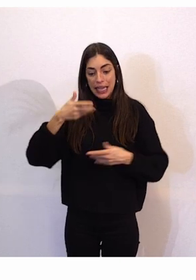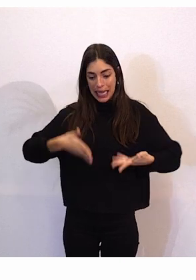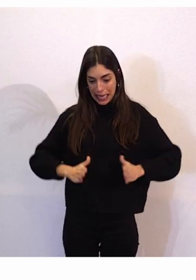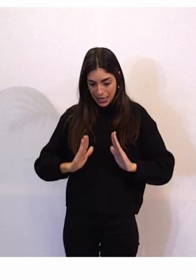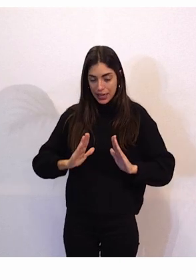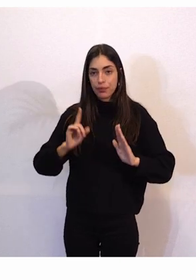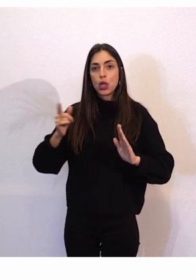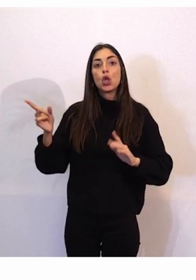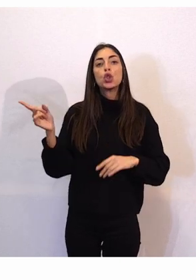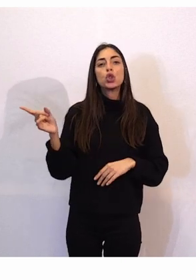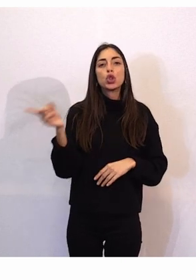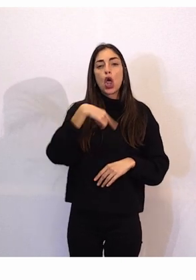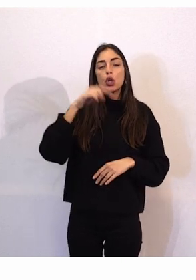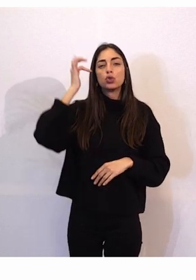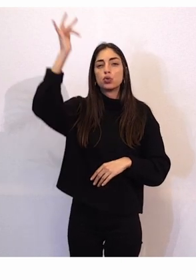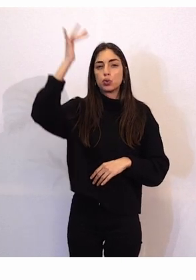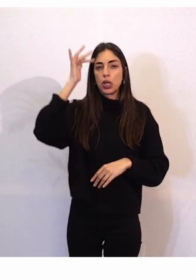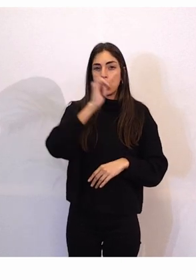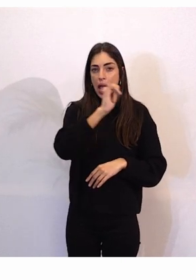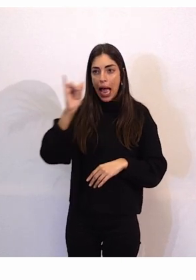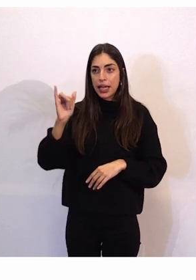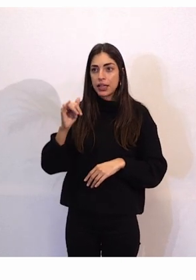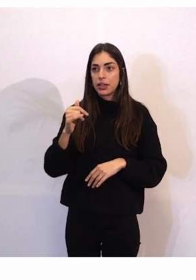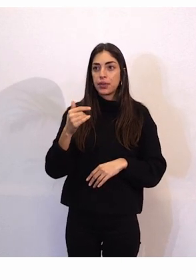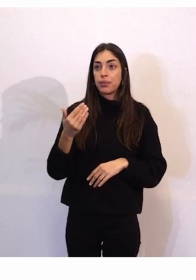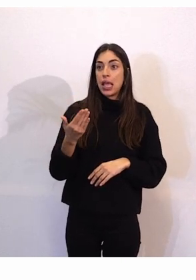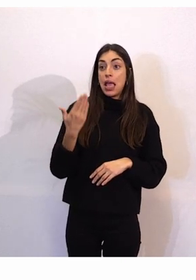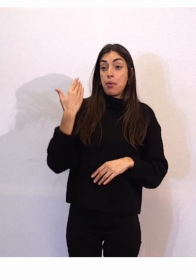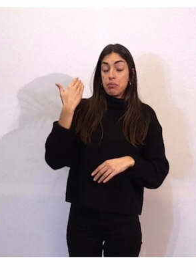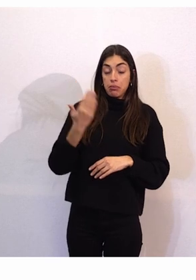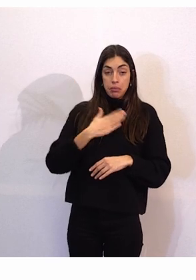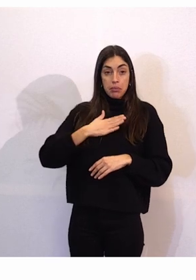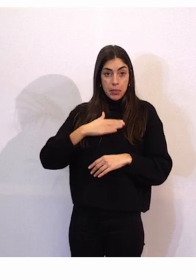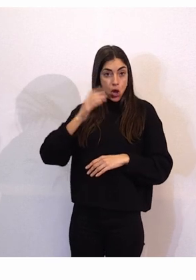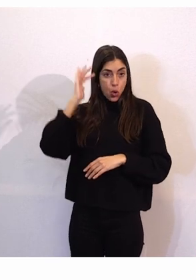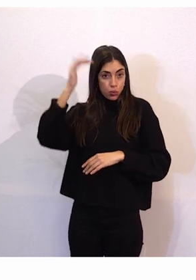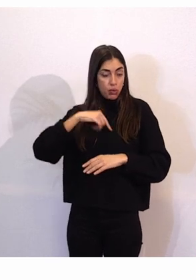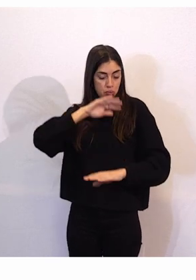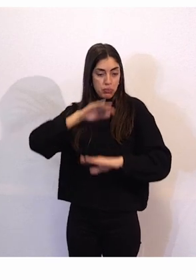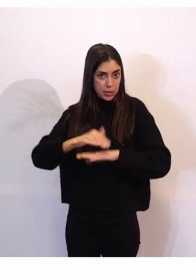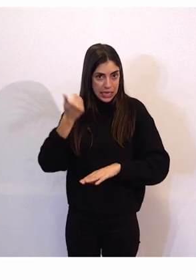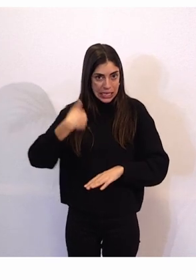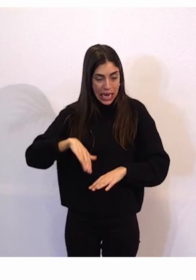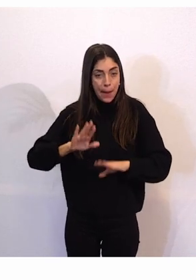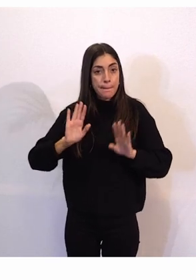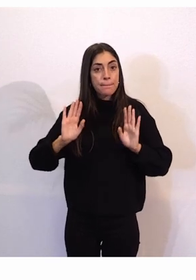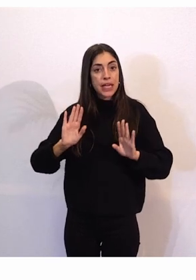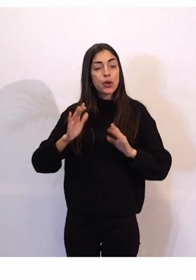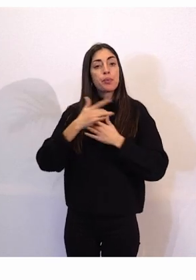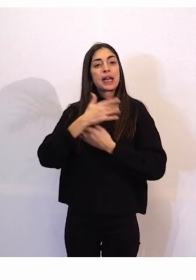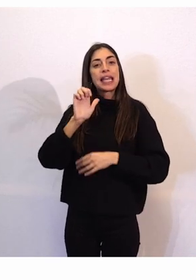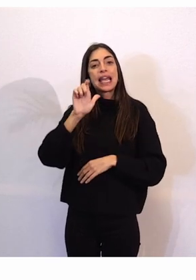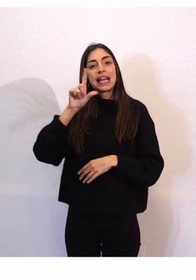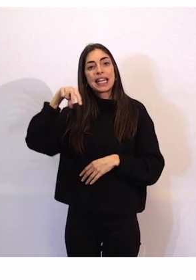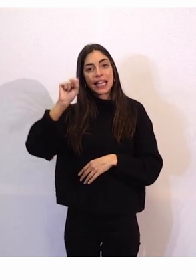un sueño. Por ejemplo, uno de mis sueños fue hace poco y se cumplió. ¿Cuál, María Elena,